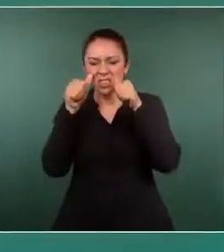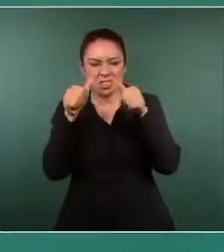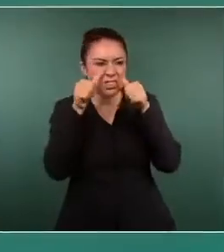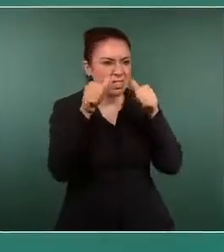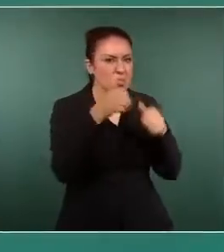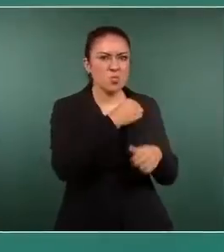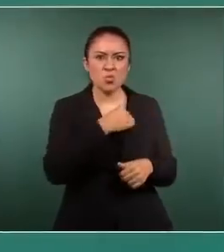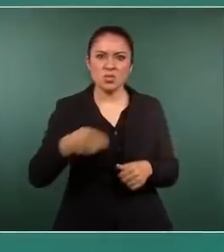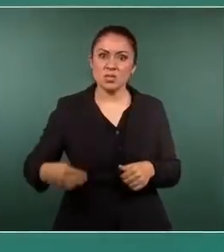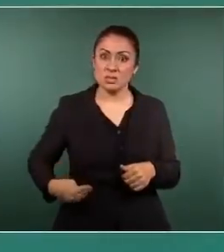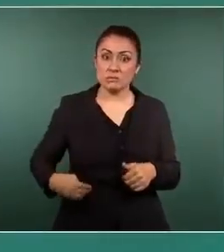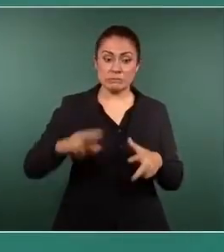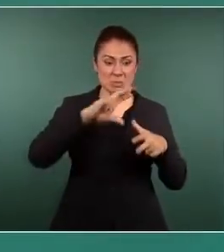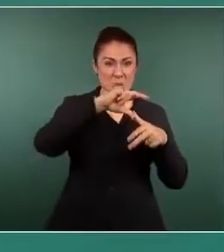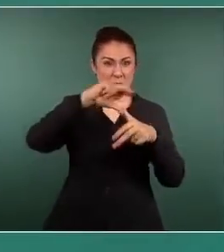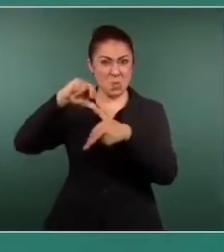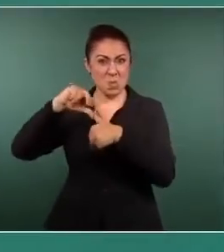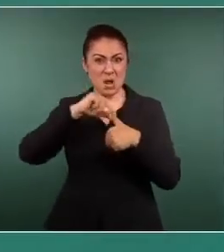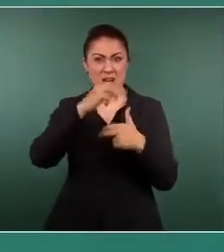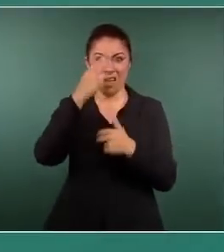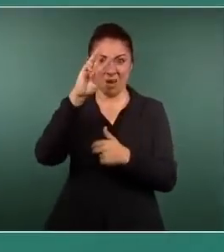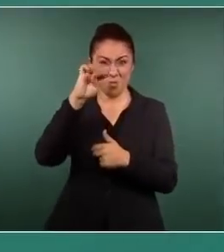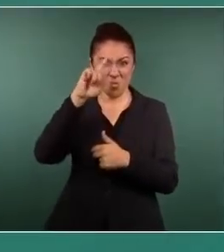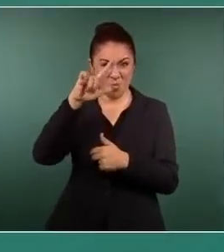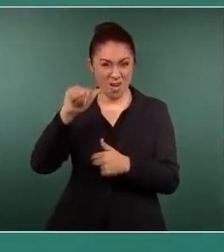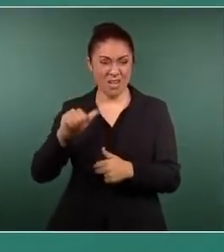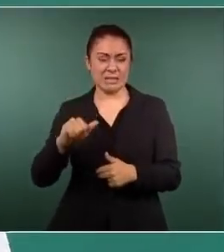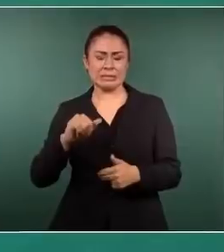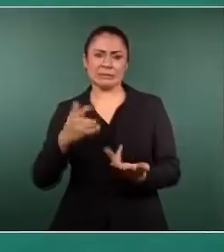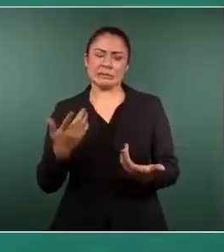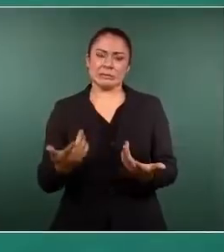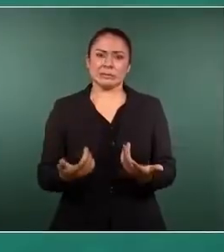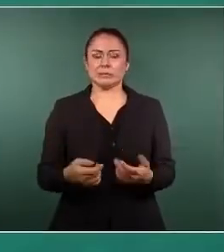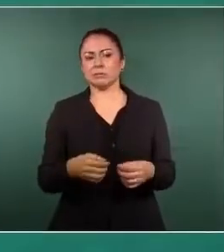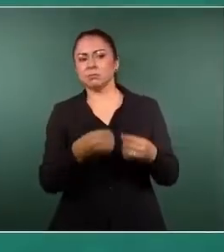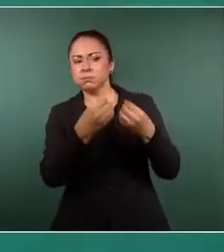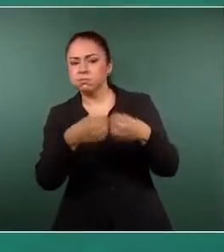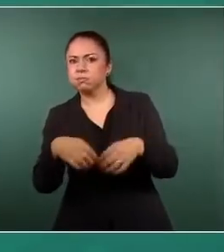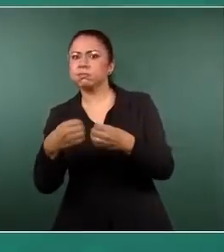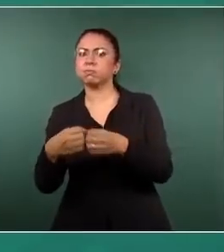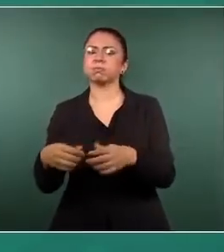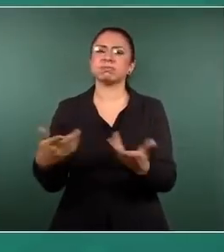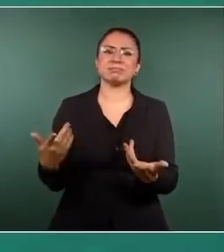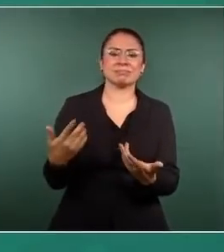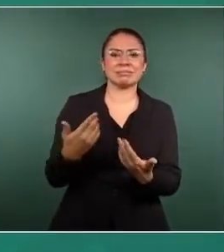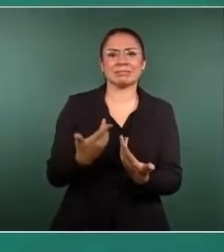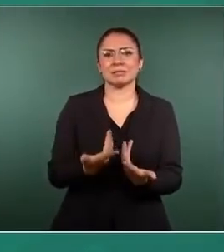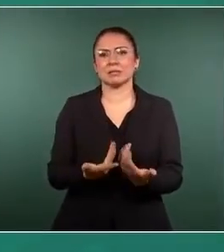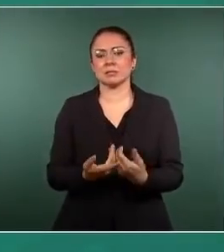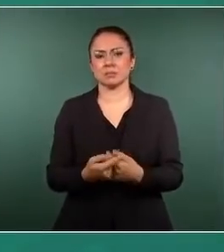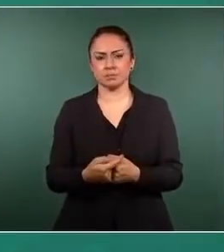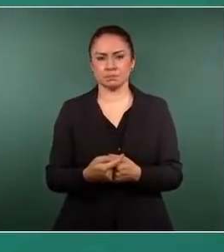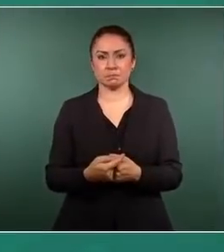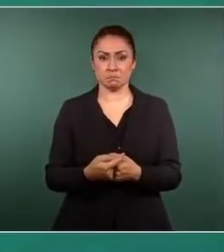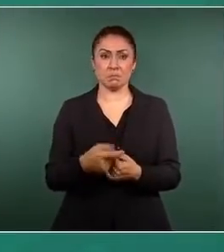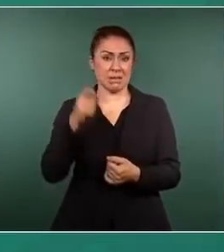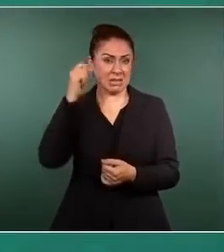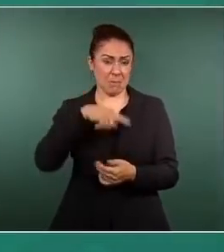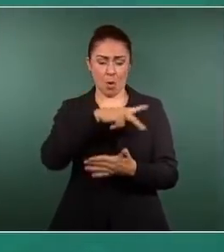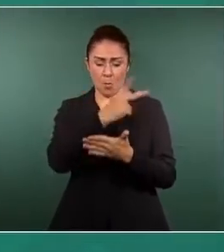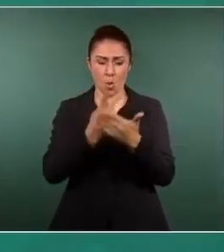por el huracán vamos a reforzar los programas sociales y